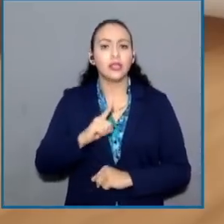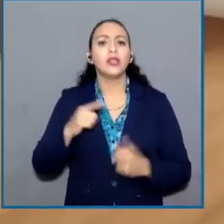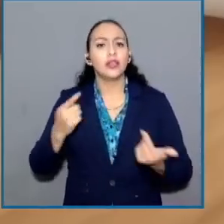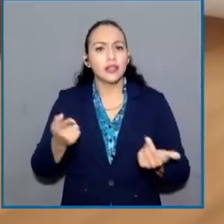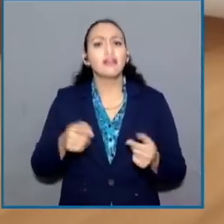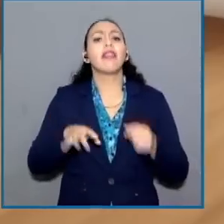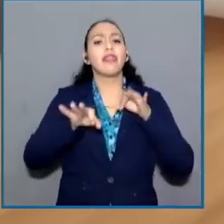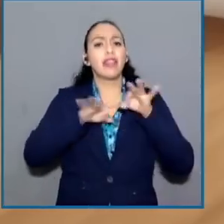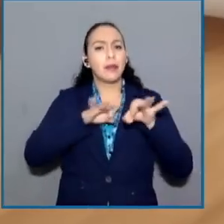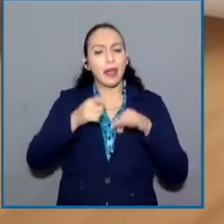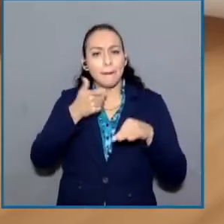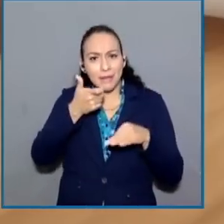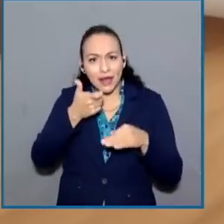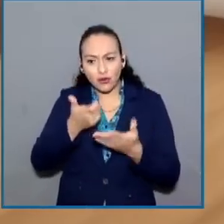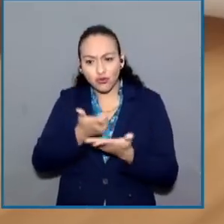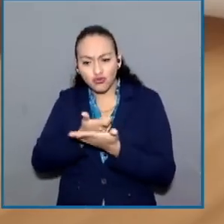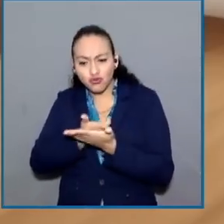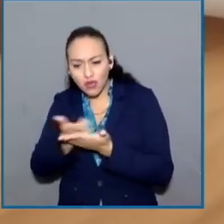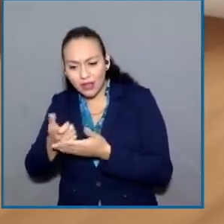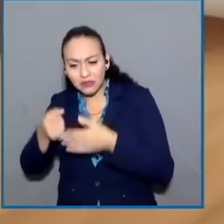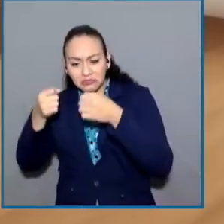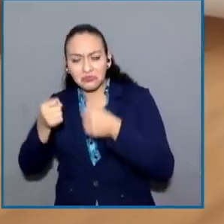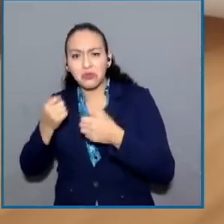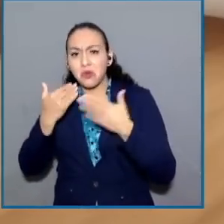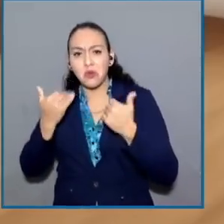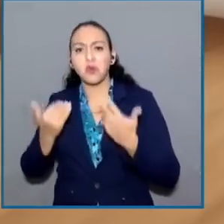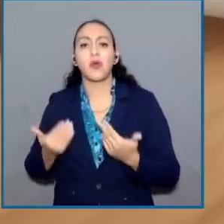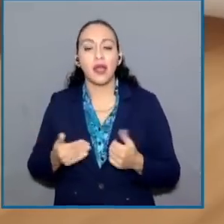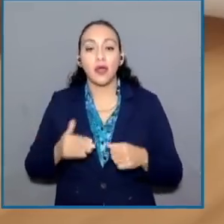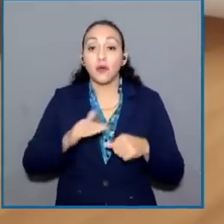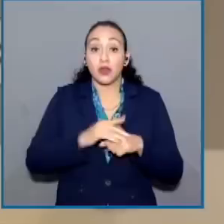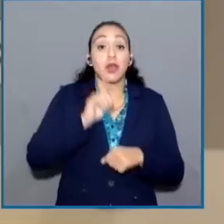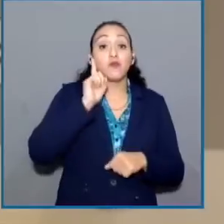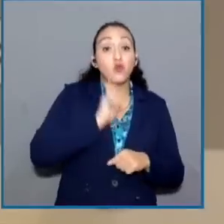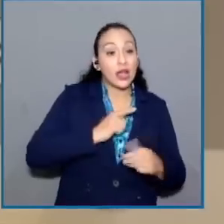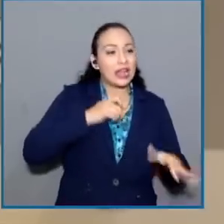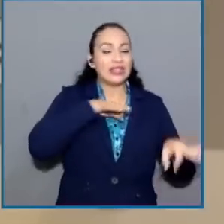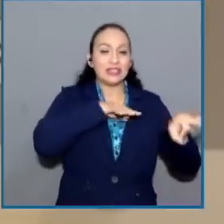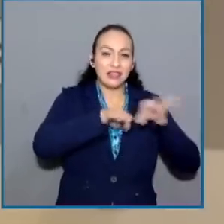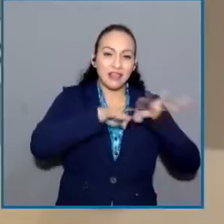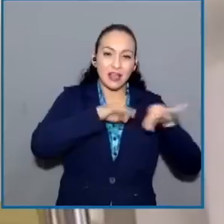que realizan trabajos de cuidado que no es remunerado.